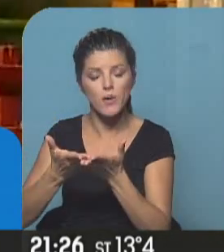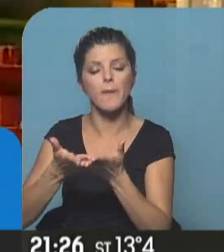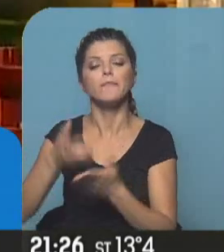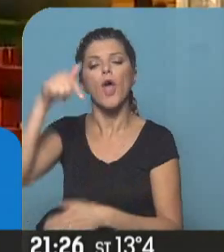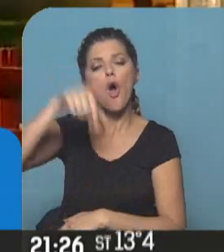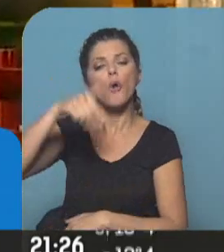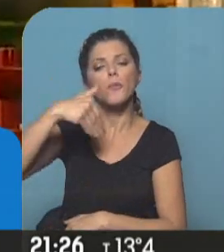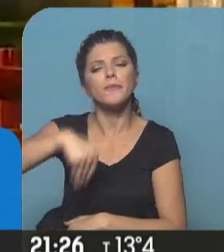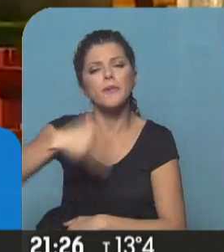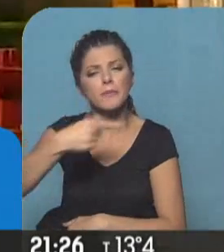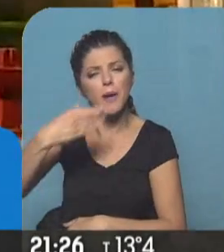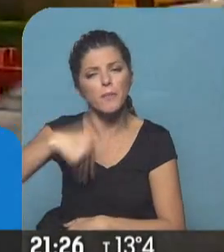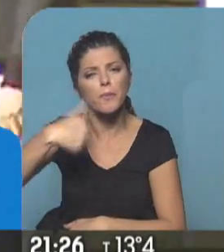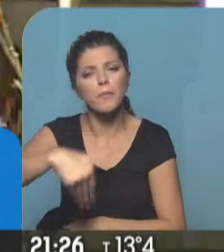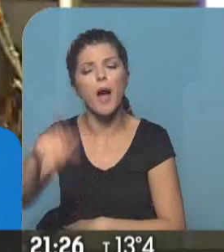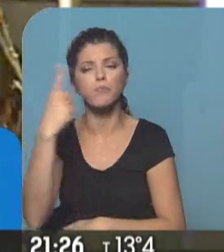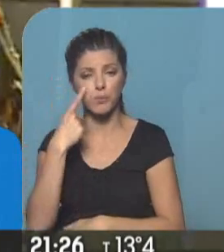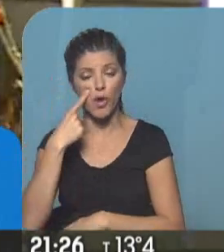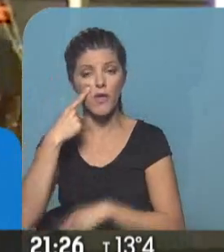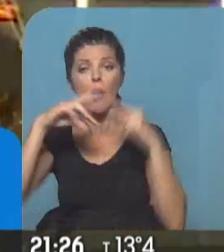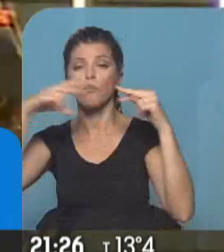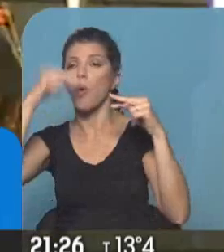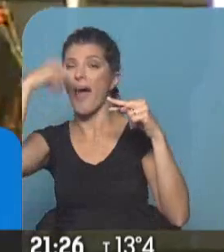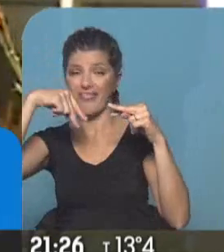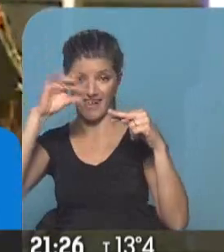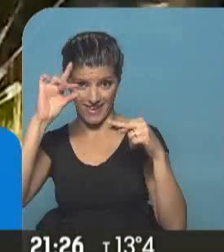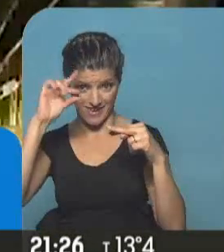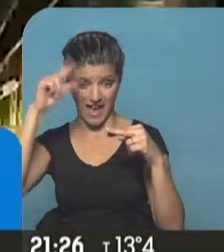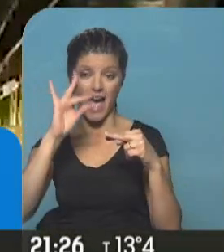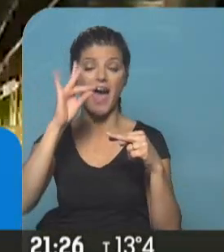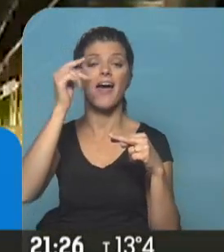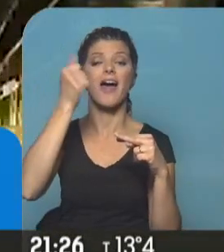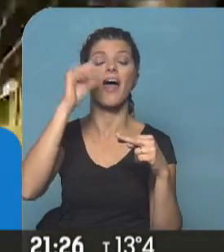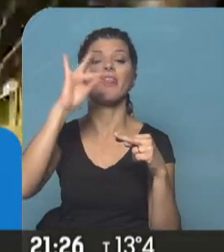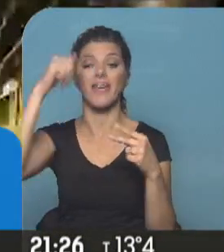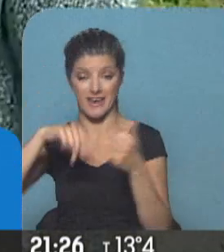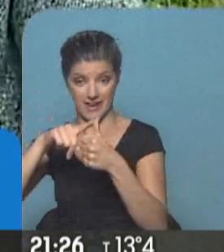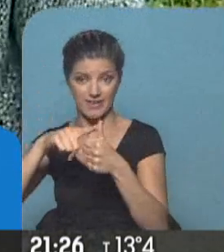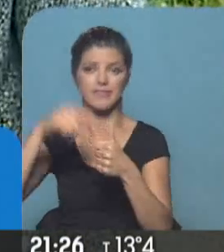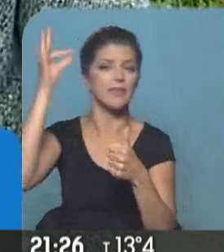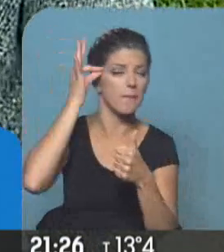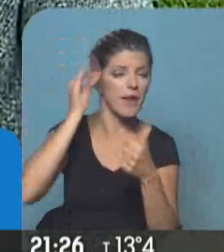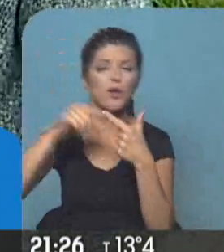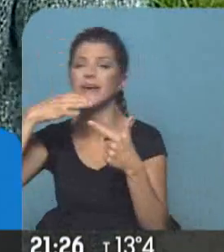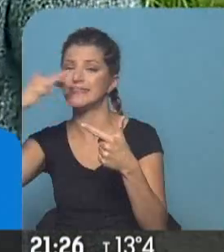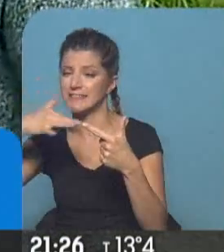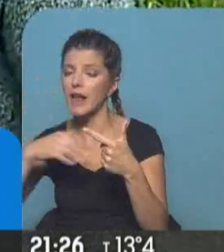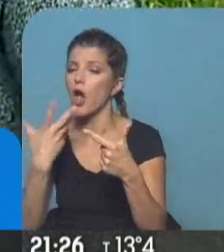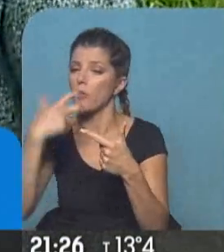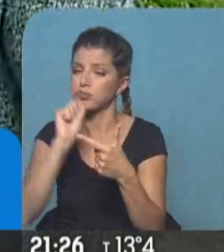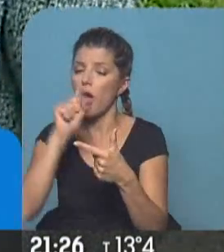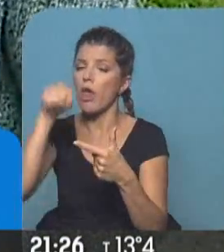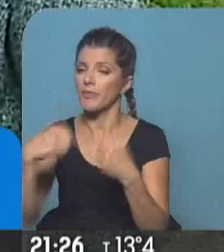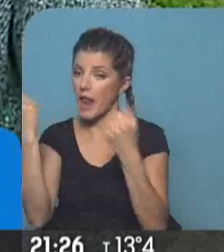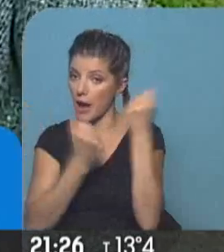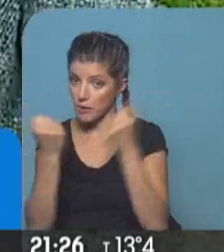semana los resultados de ADN de la sangre y el pelo hallados en la camioneta de gendarmería. La familia de Santiago, por